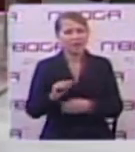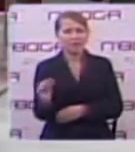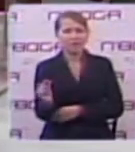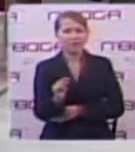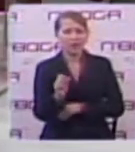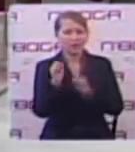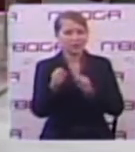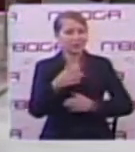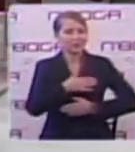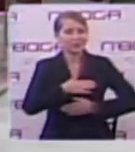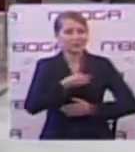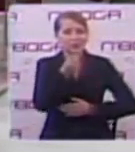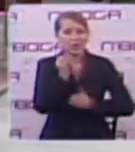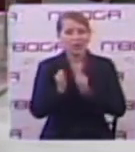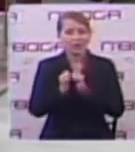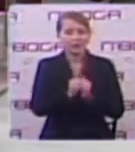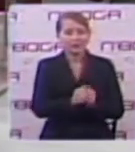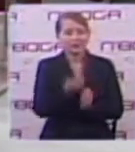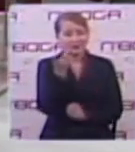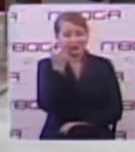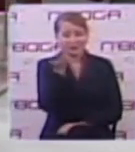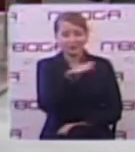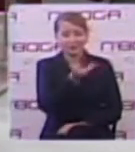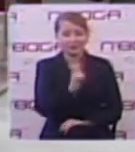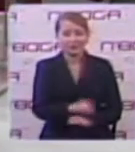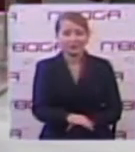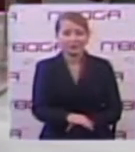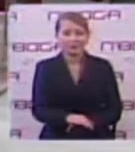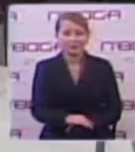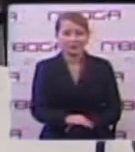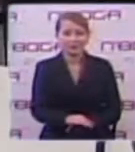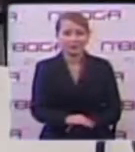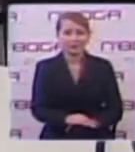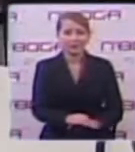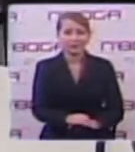usted pueda disfrutarlo en compañía. Nelly Aguiar estuvo en el lugar.